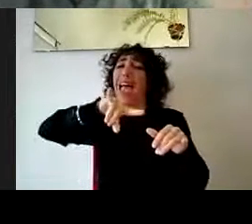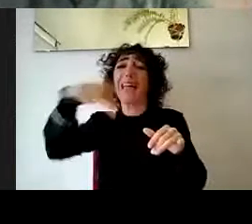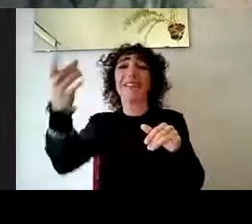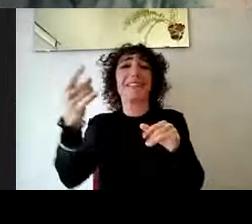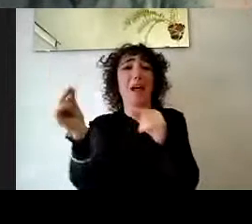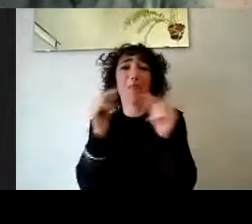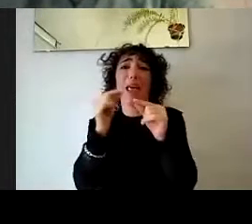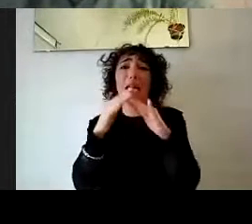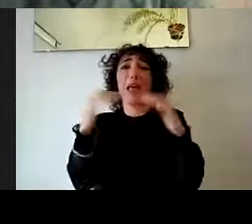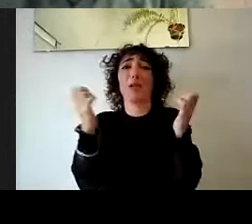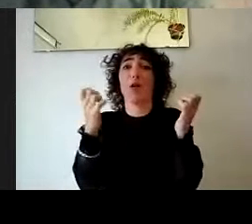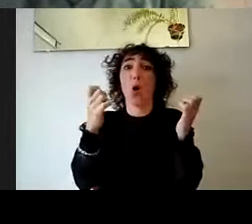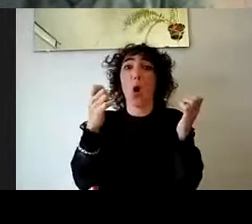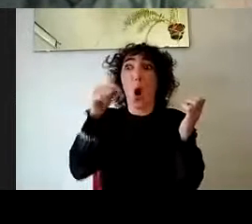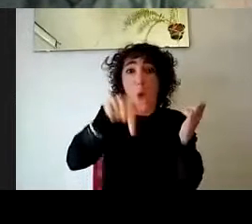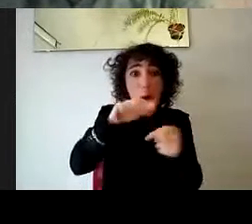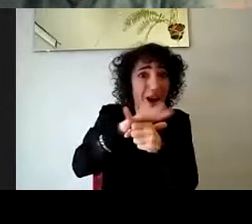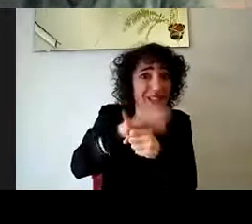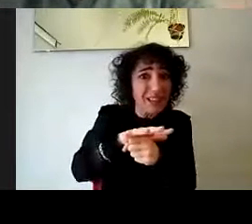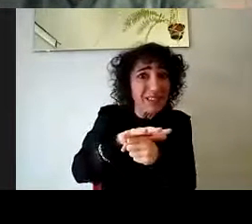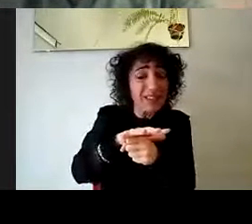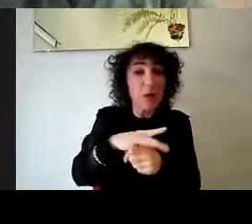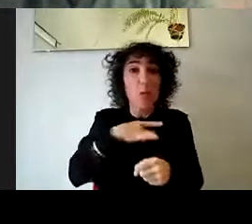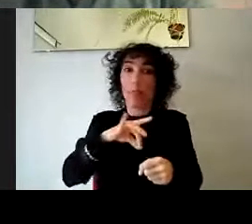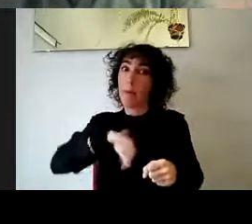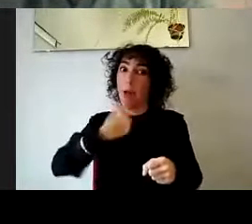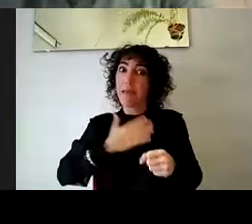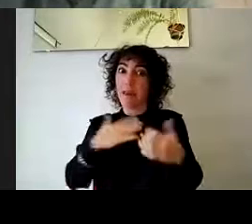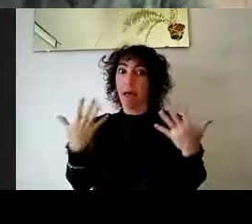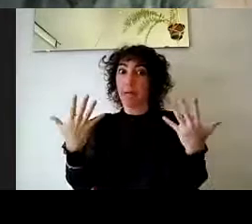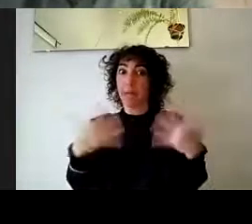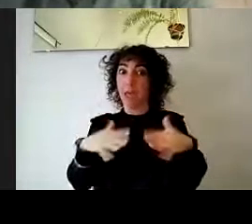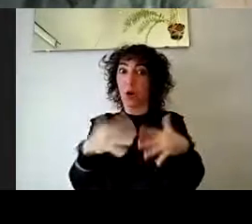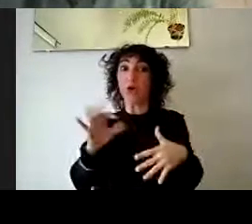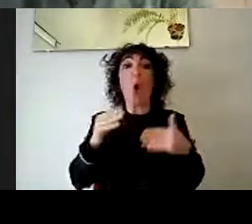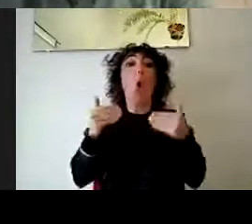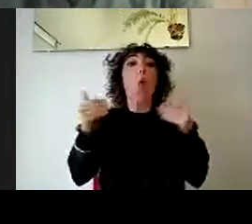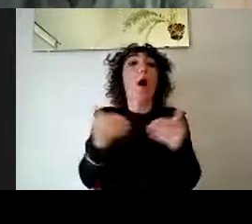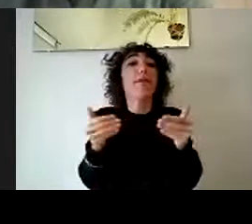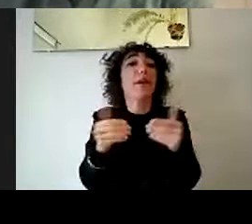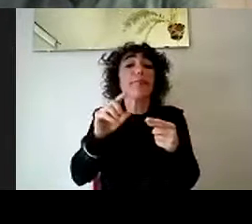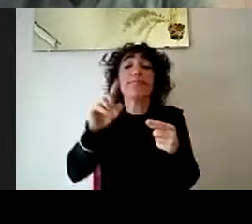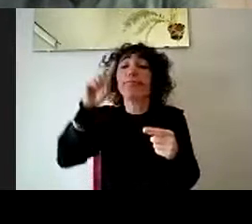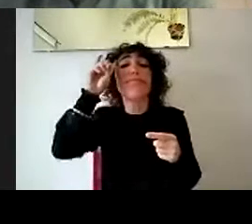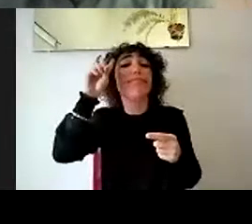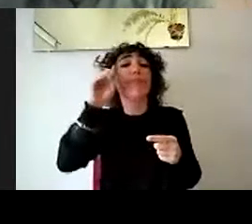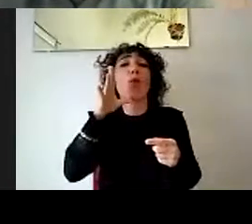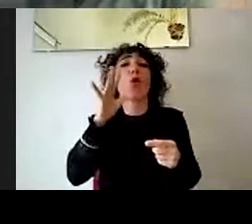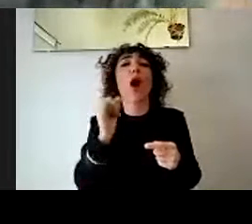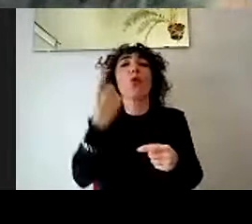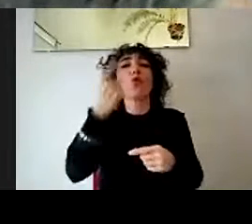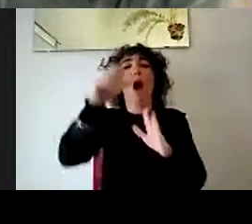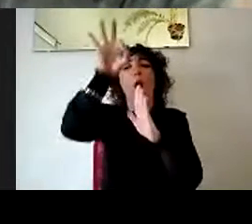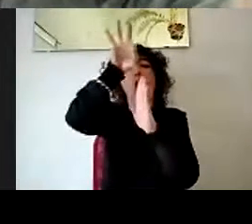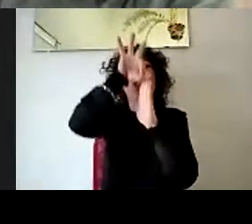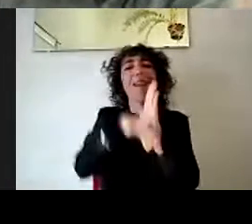Pues si no es mañana, hoy es martes, si no es mañana miércoles, será el jueves. Porque había una ordenanza,